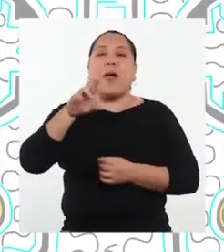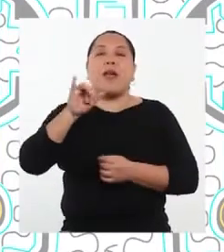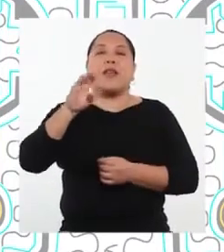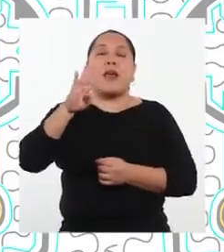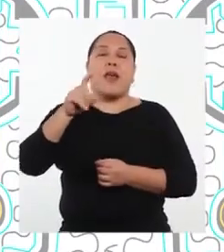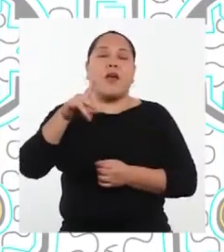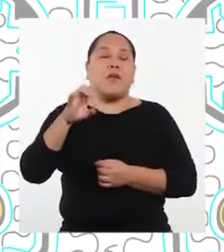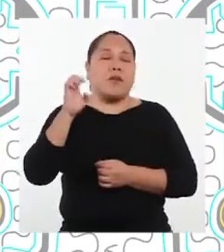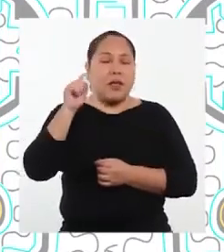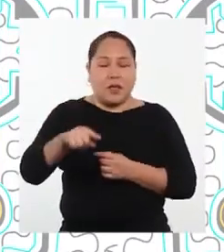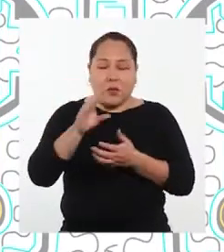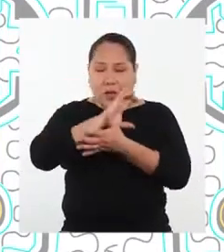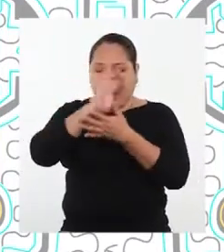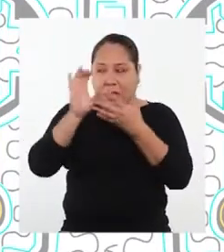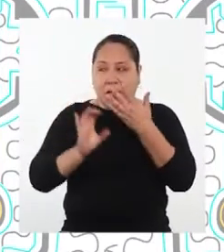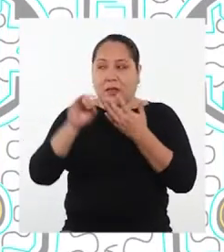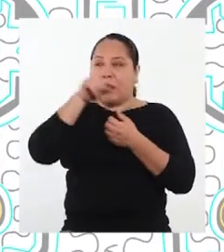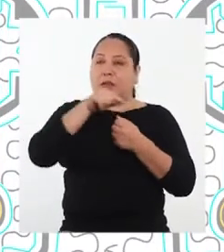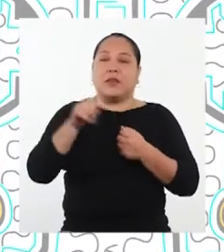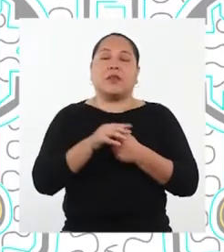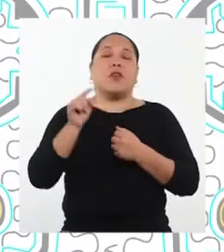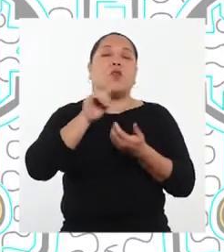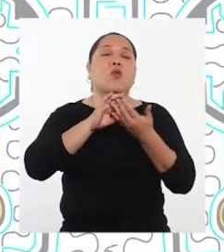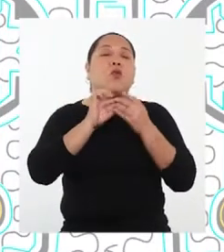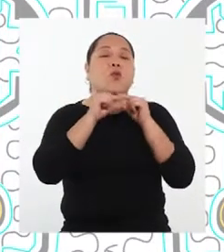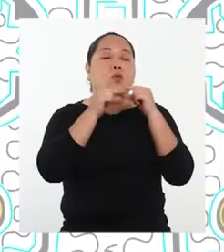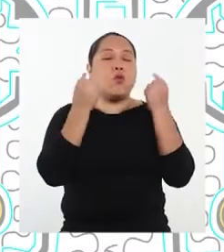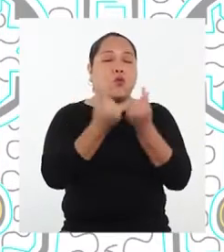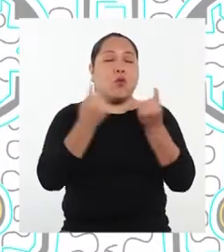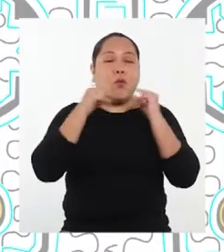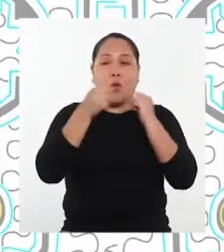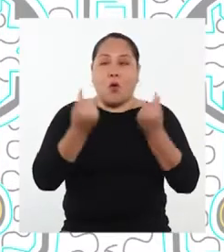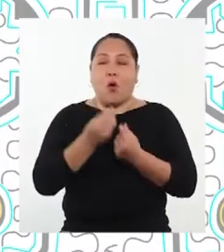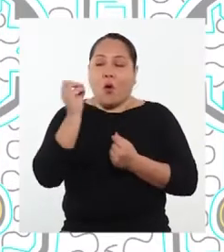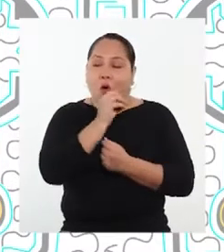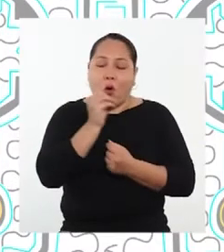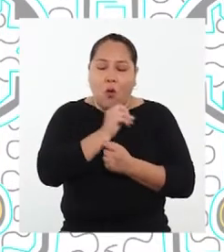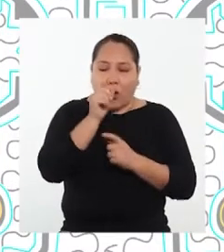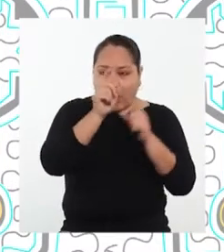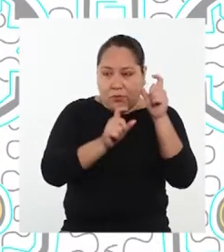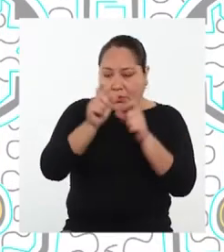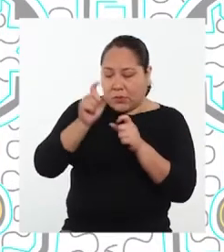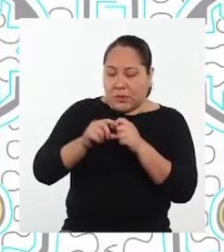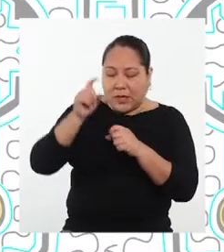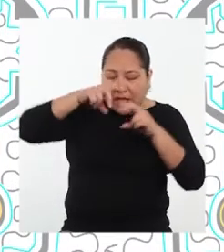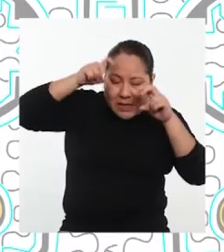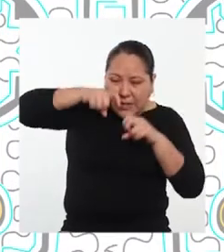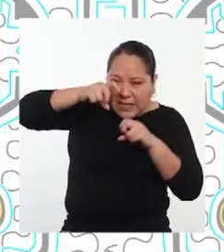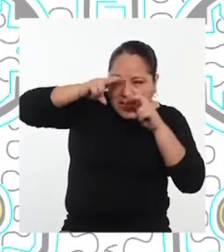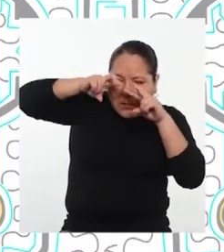variable? La variable es la característica de una población o muestra que se